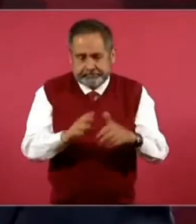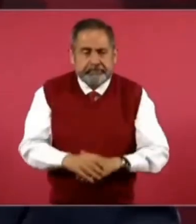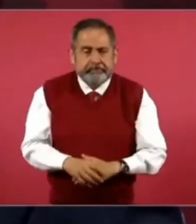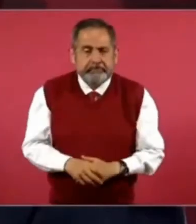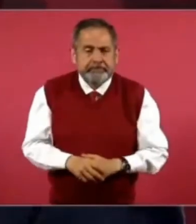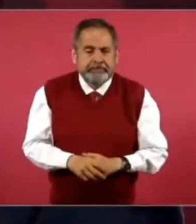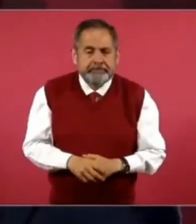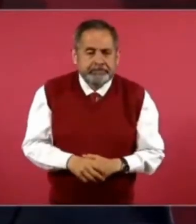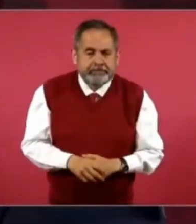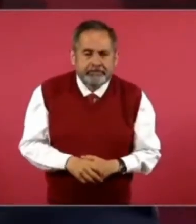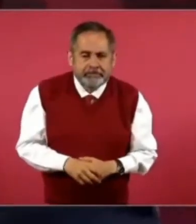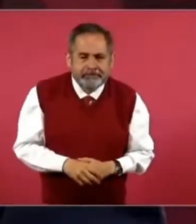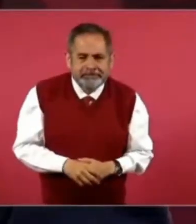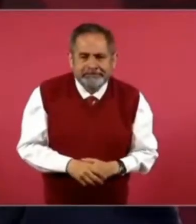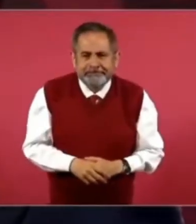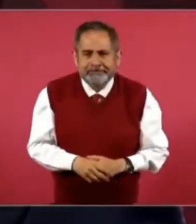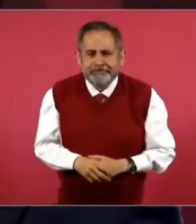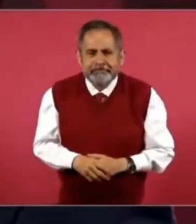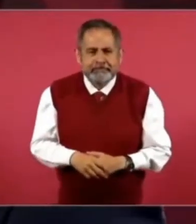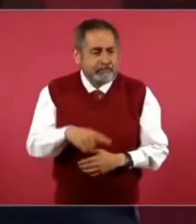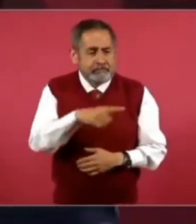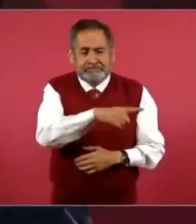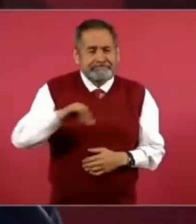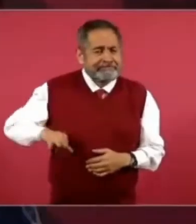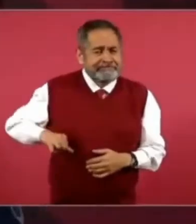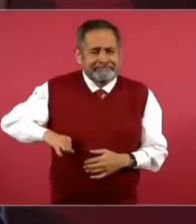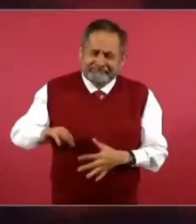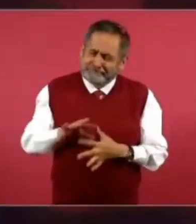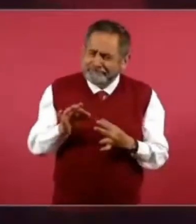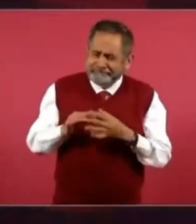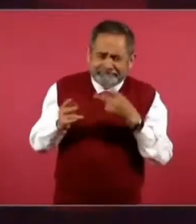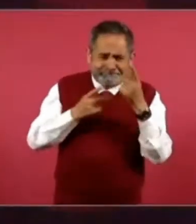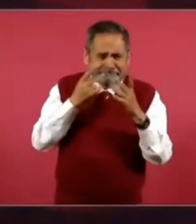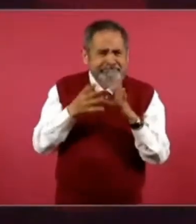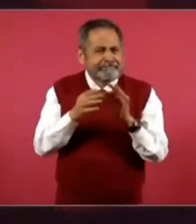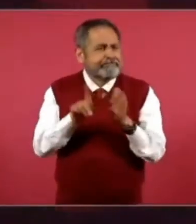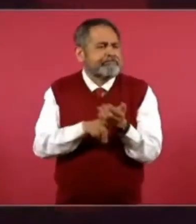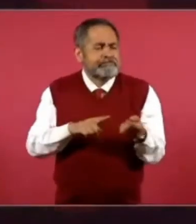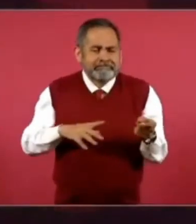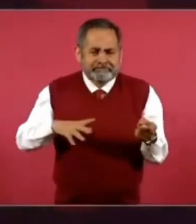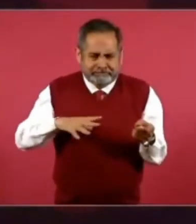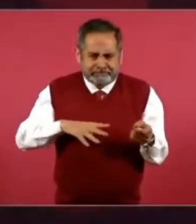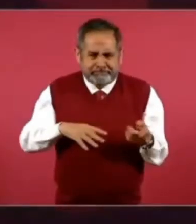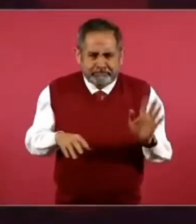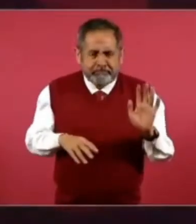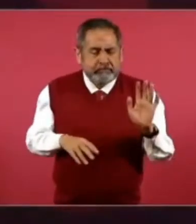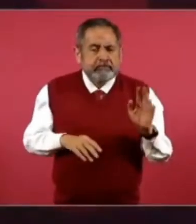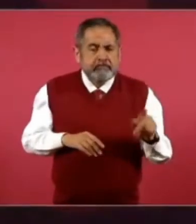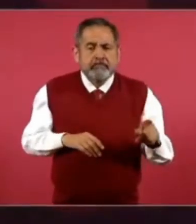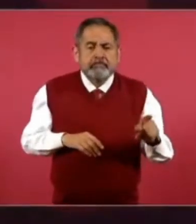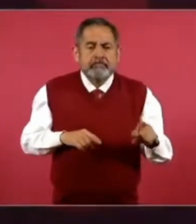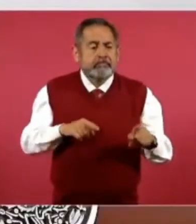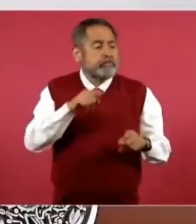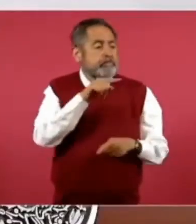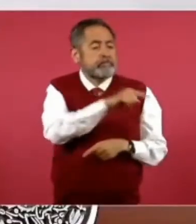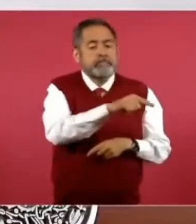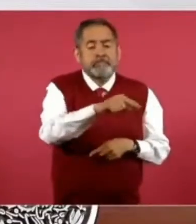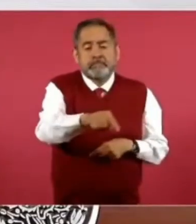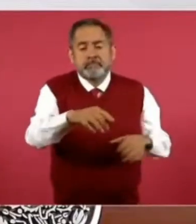Todo esto por los intereses, ¿no?, que existen. Hay una relación